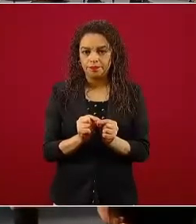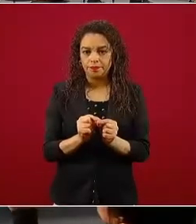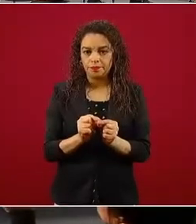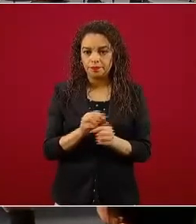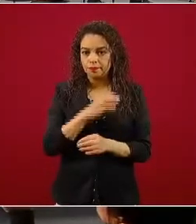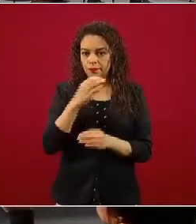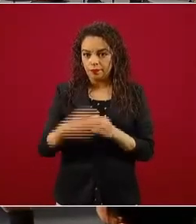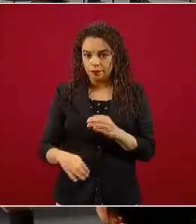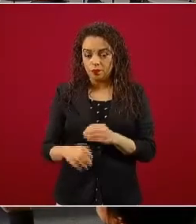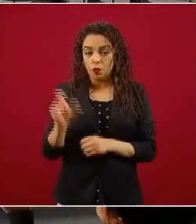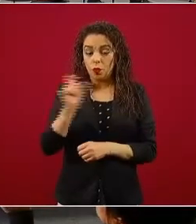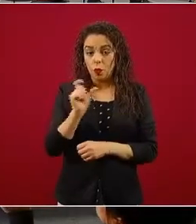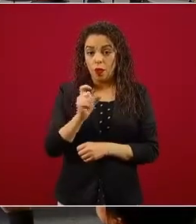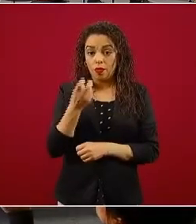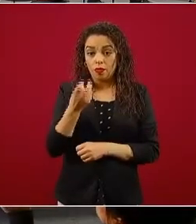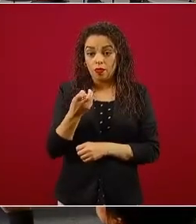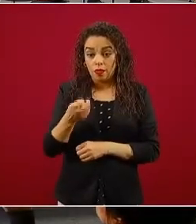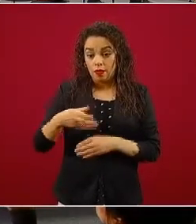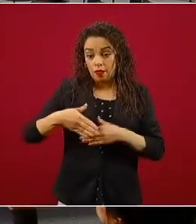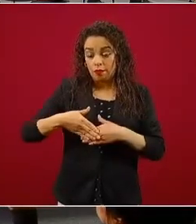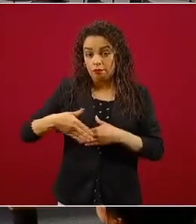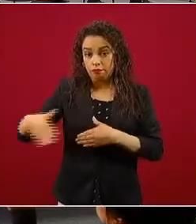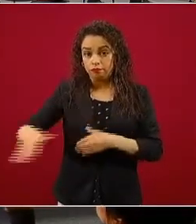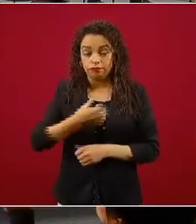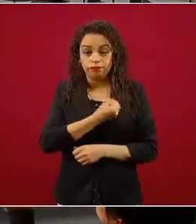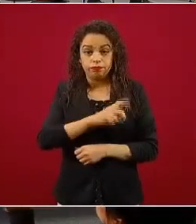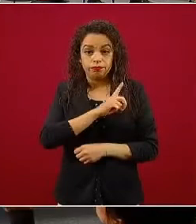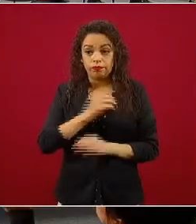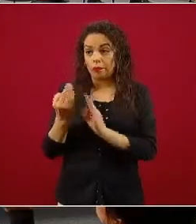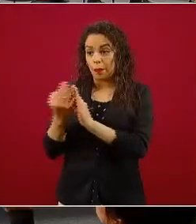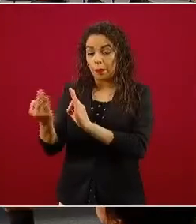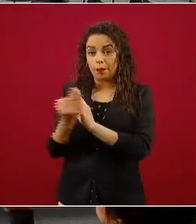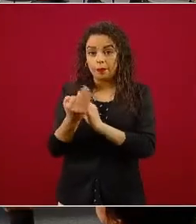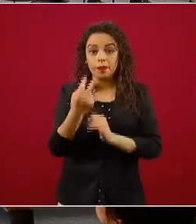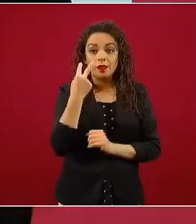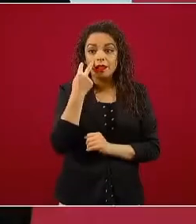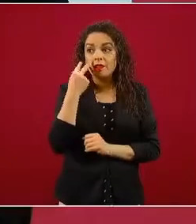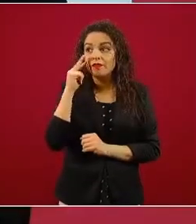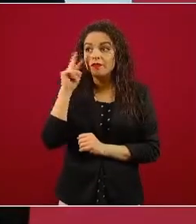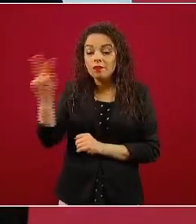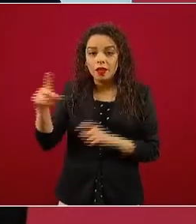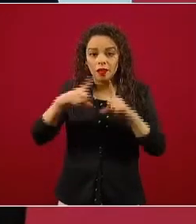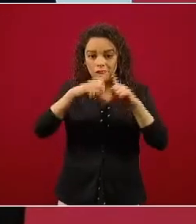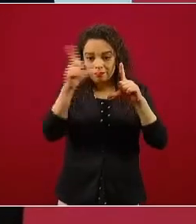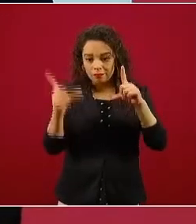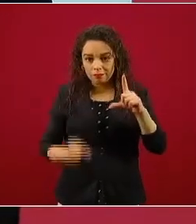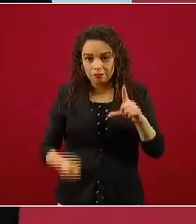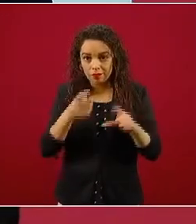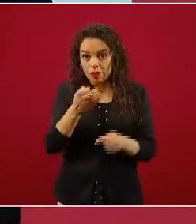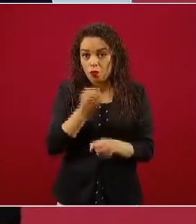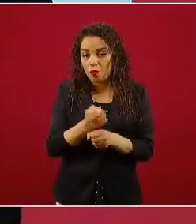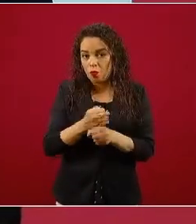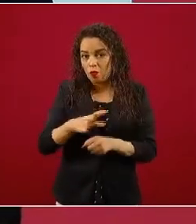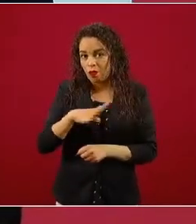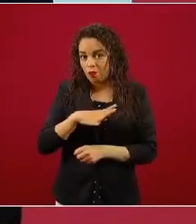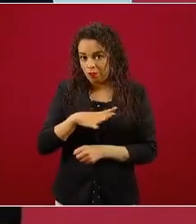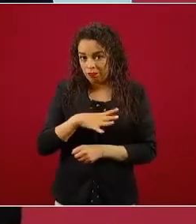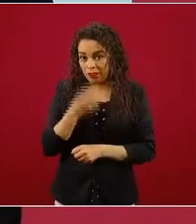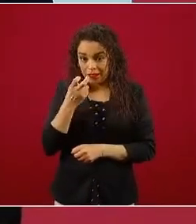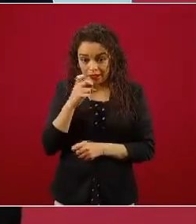Sana Distancia, así está el país, pero, y lo hemos dicho, no se acaban